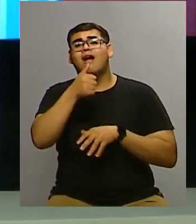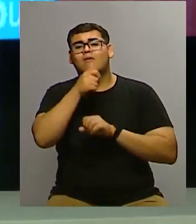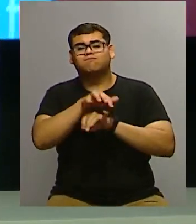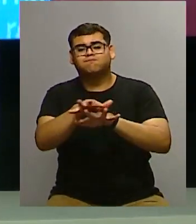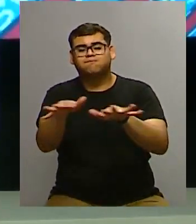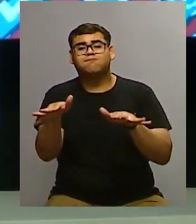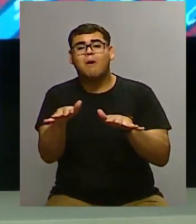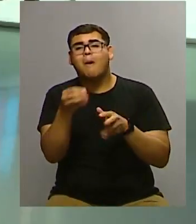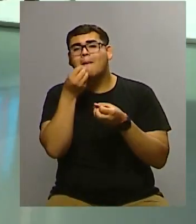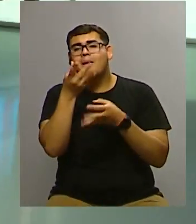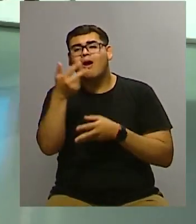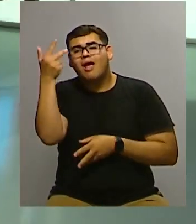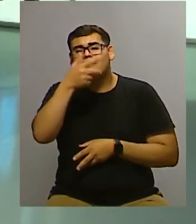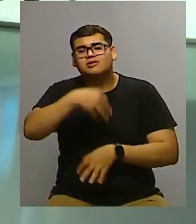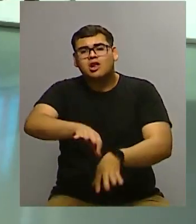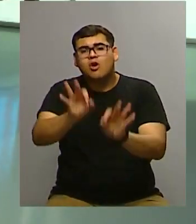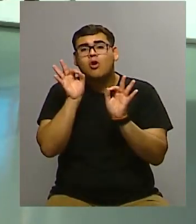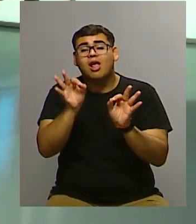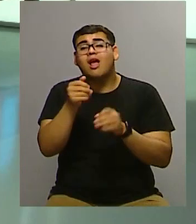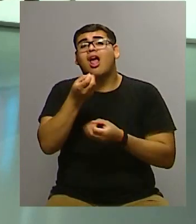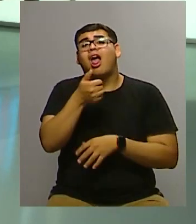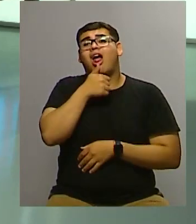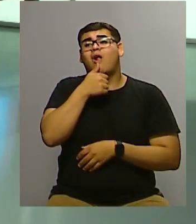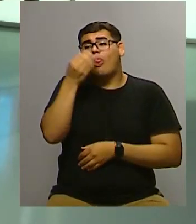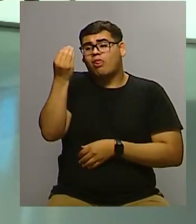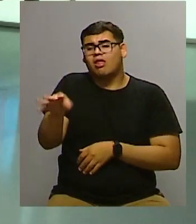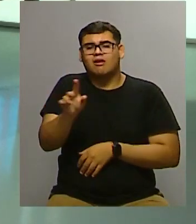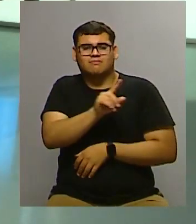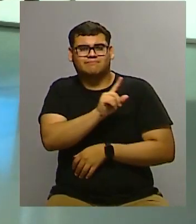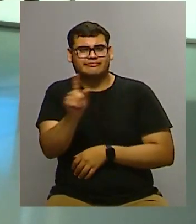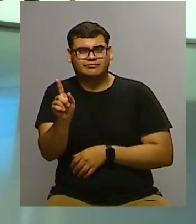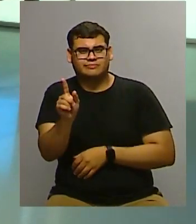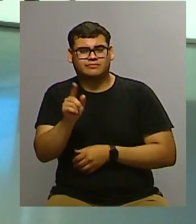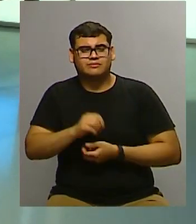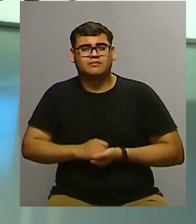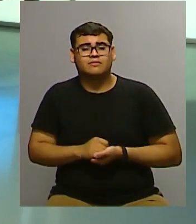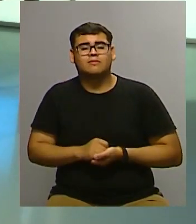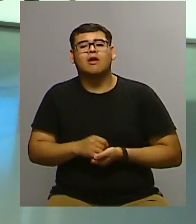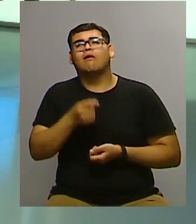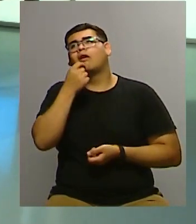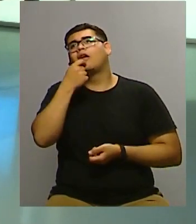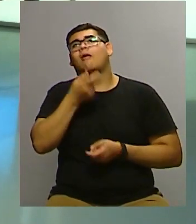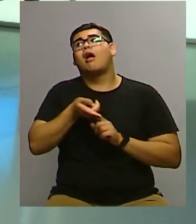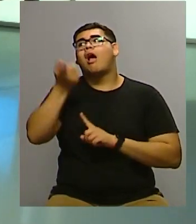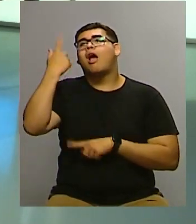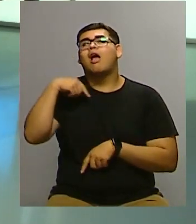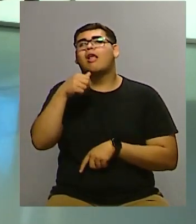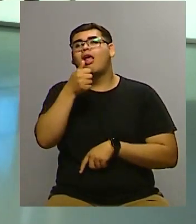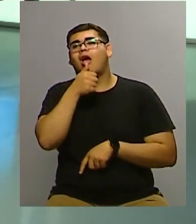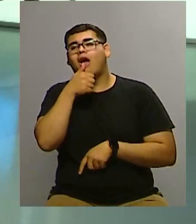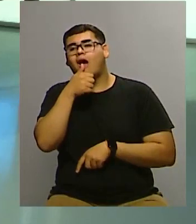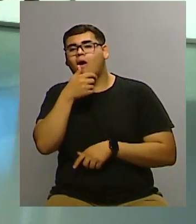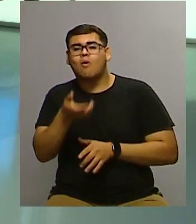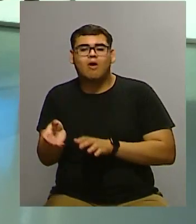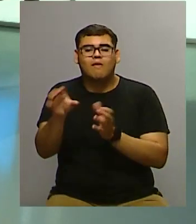eficiente para que no se pierda agua. Vos pensás que si uno riega en forma tradicional a manto, se pierde más del